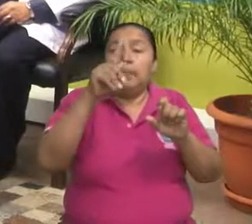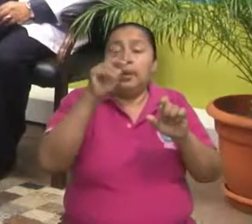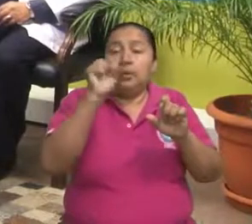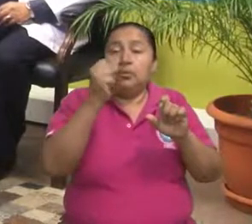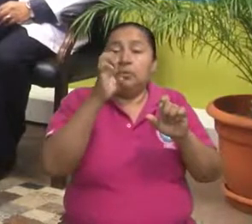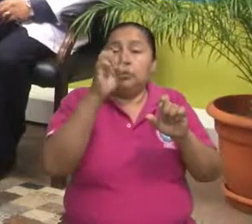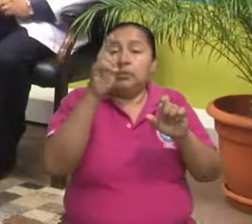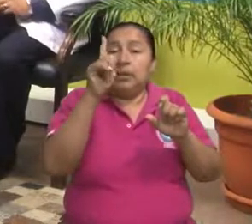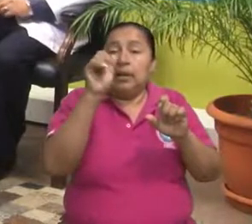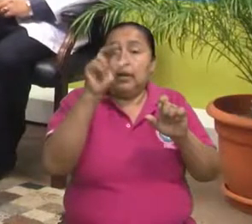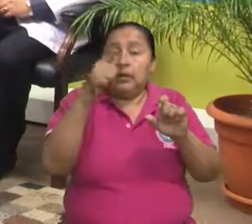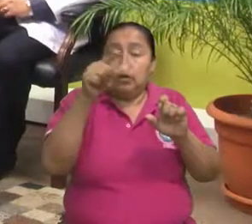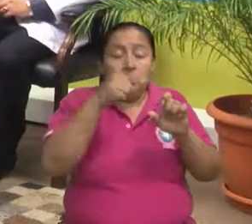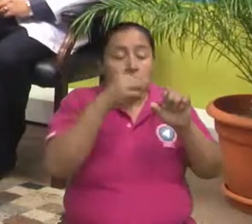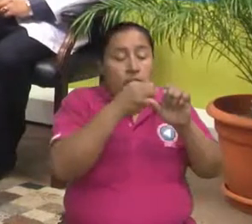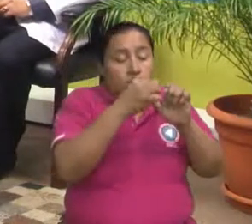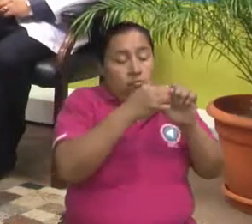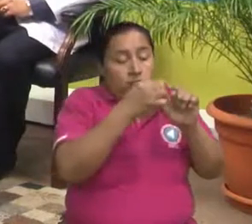medio con